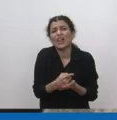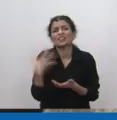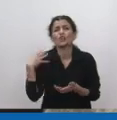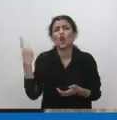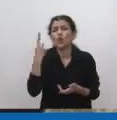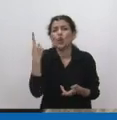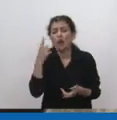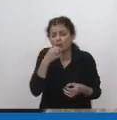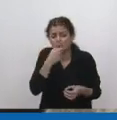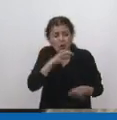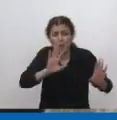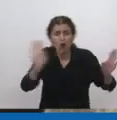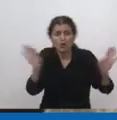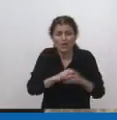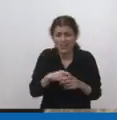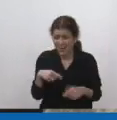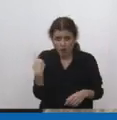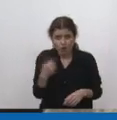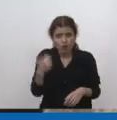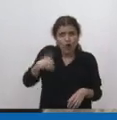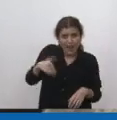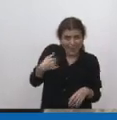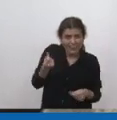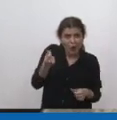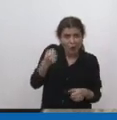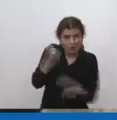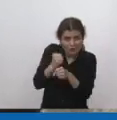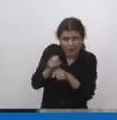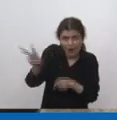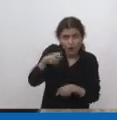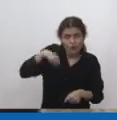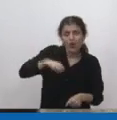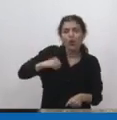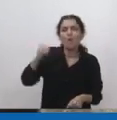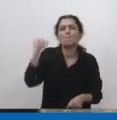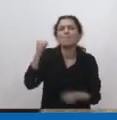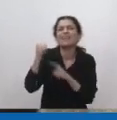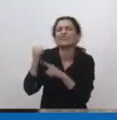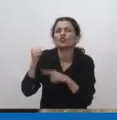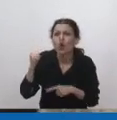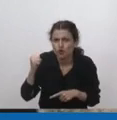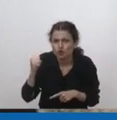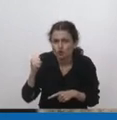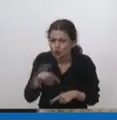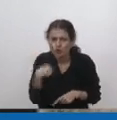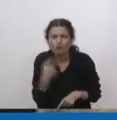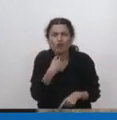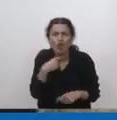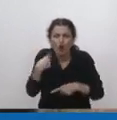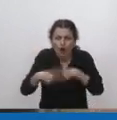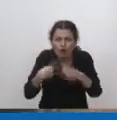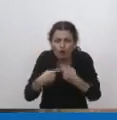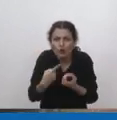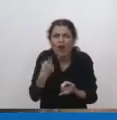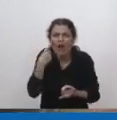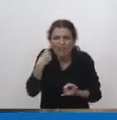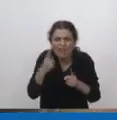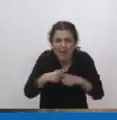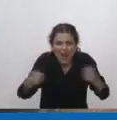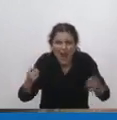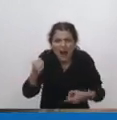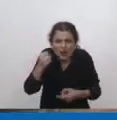Todos cobramos en pesos. Queremos seguir manteniendo nuestra moneda. Queremos